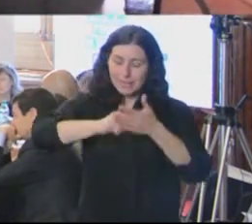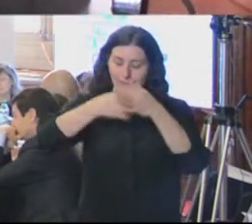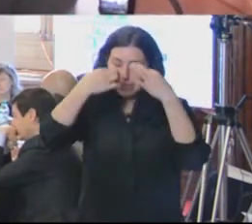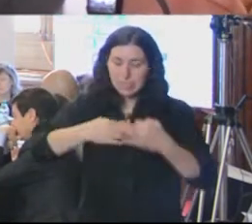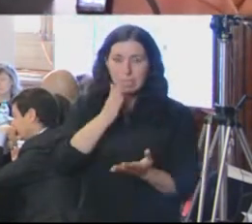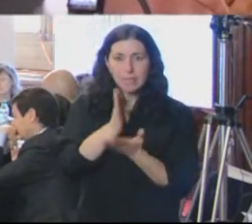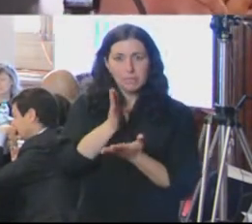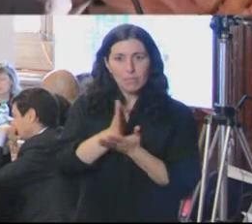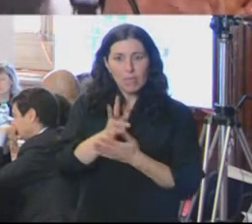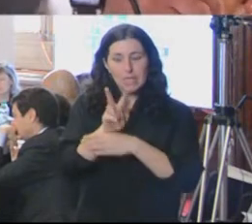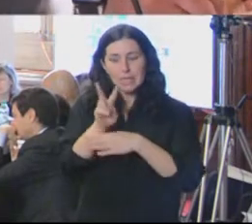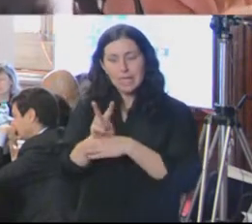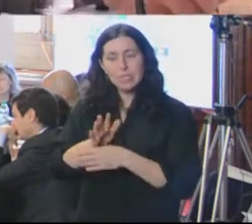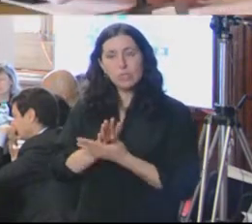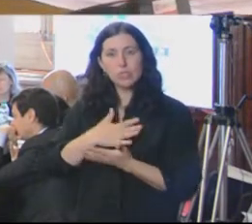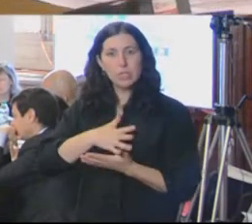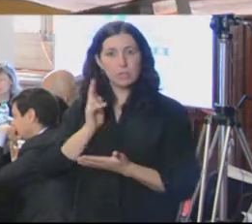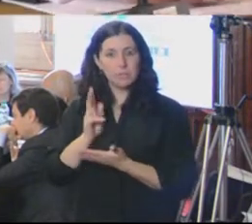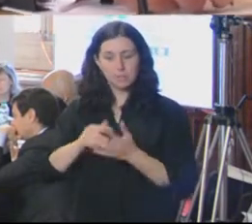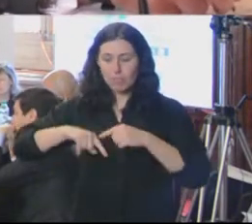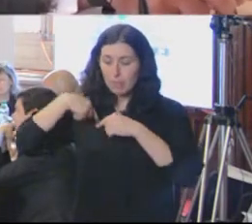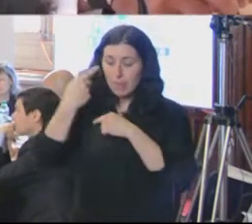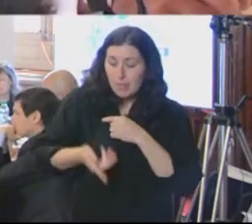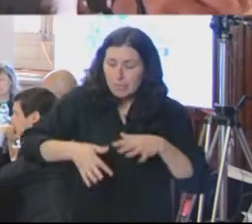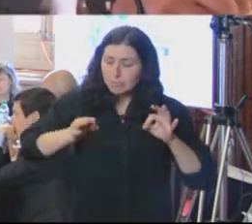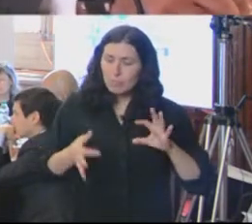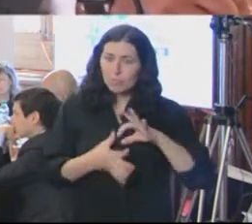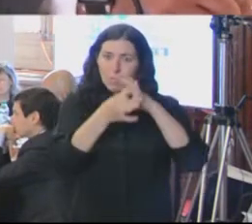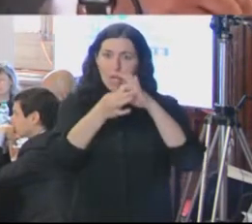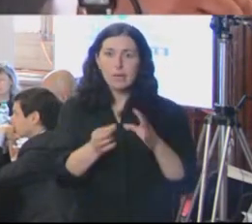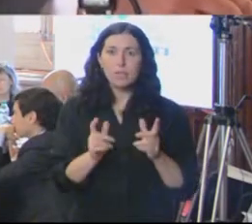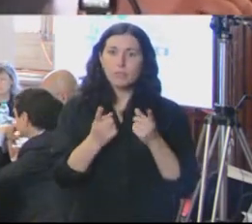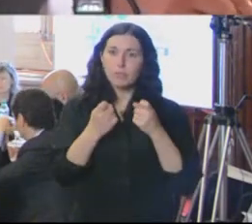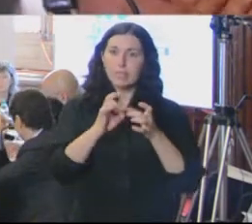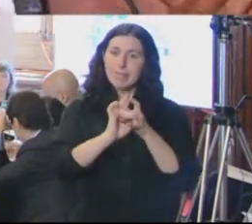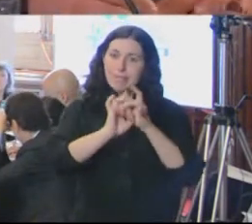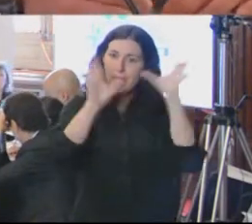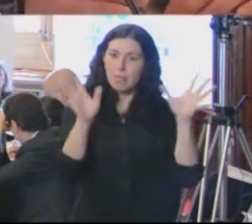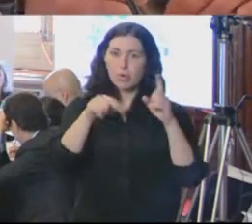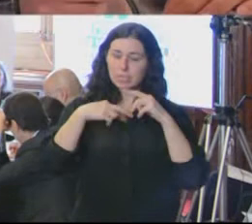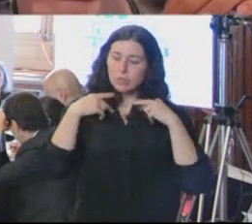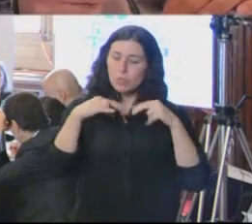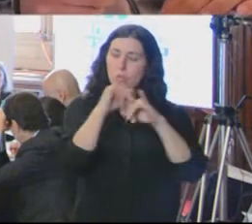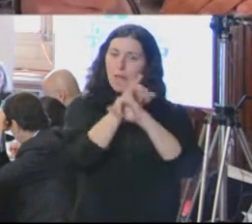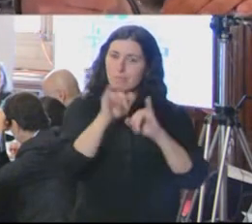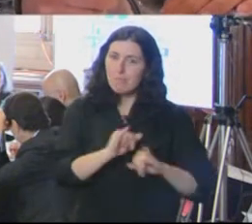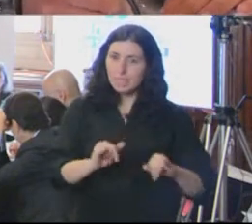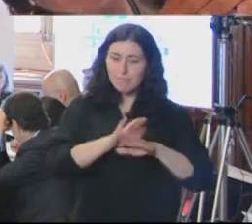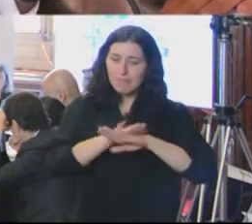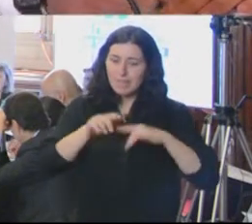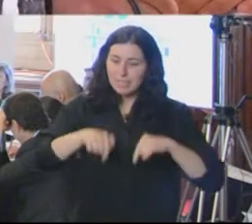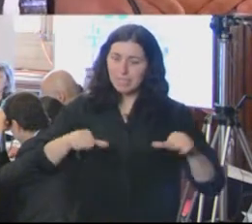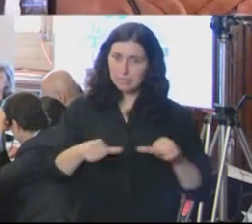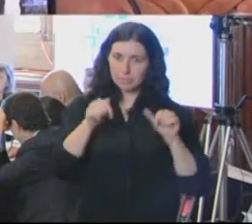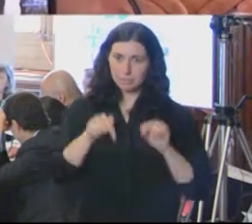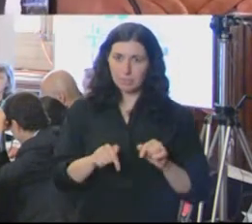los derechos humanos tiene un efecto directo en la consolidación de la democracia y así alcanzar una paz estable y duradera basada en su realización.